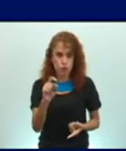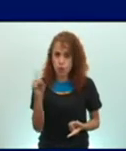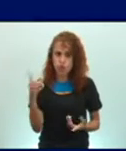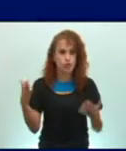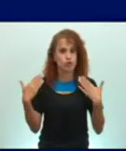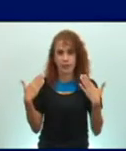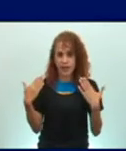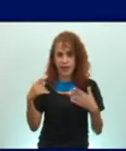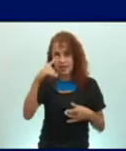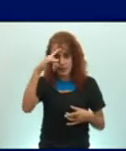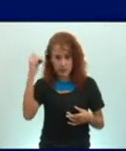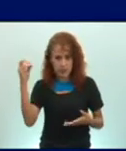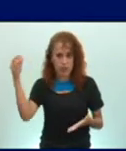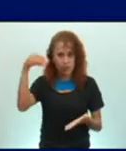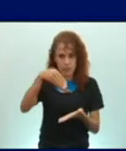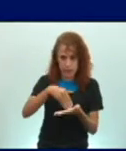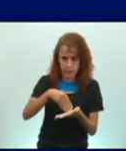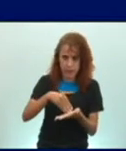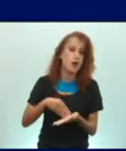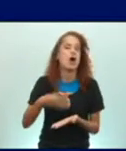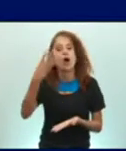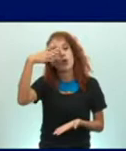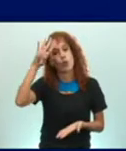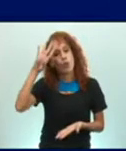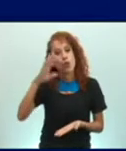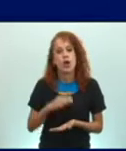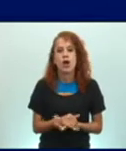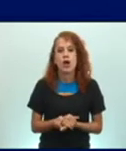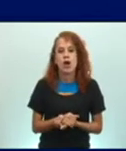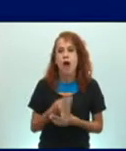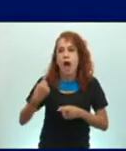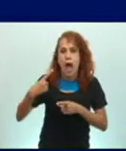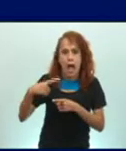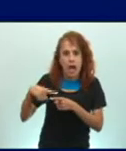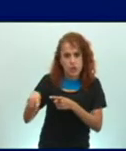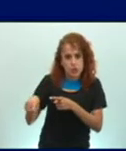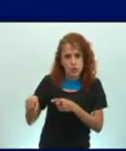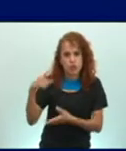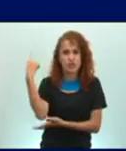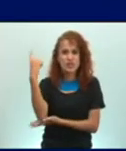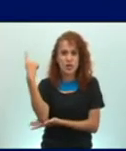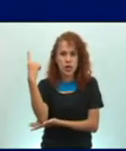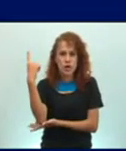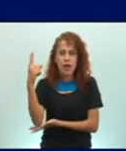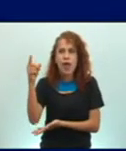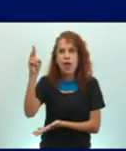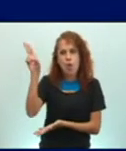sí los que afectan a nuestro país. Incluso hay ciclones en las regiones polares.